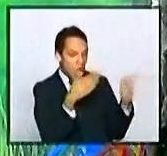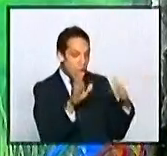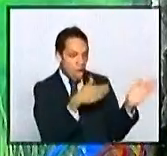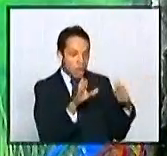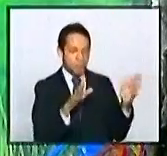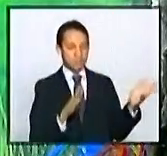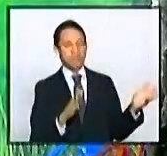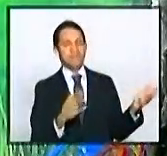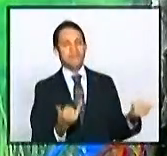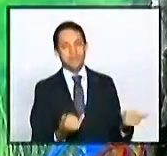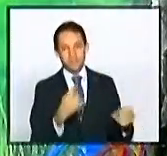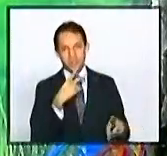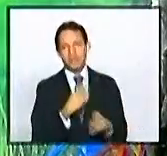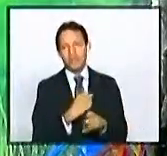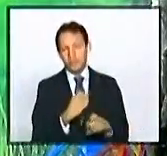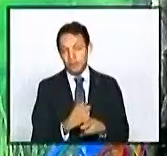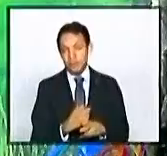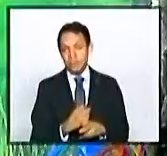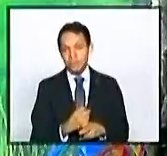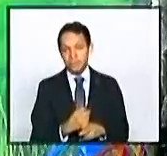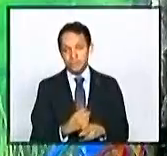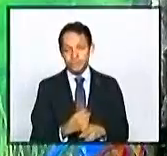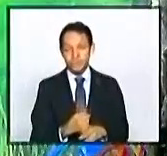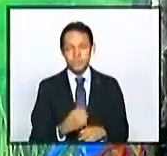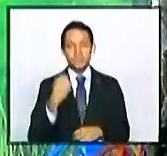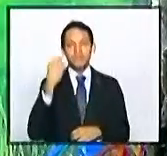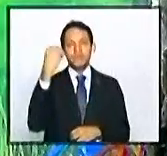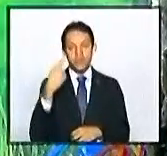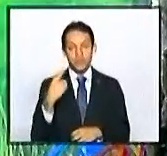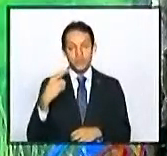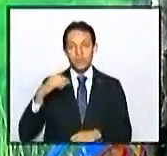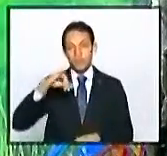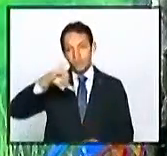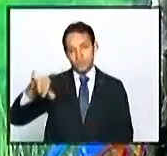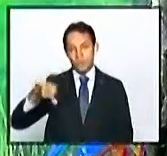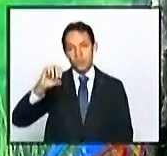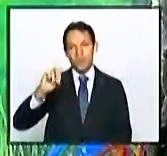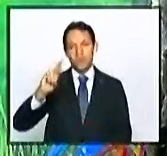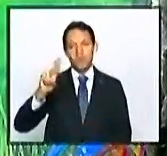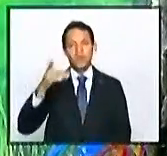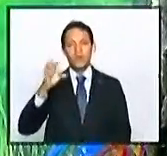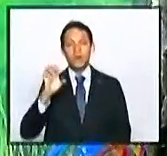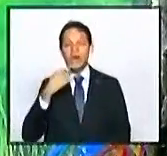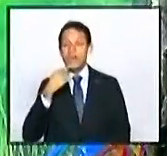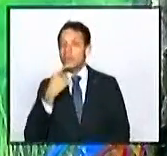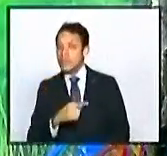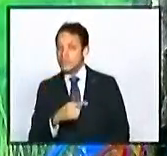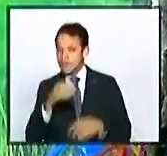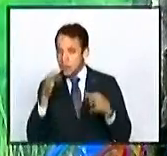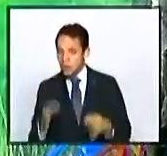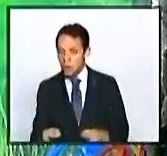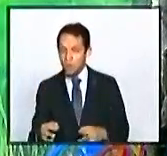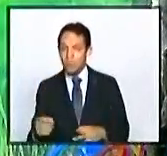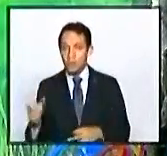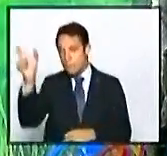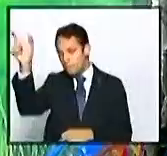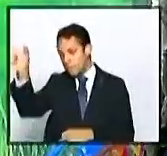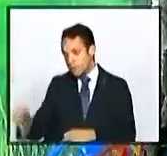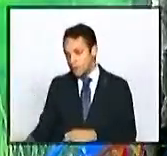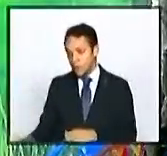clínica para entender esto. Pero Jorge decía algo muy cierto. Él con este